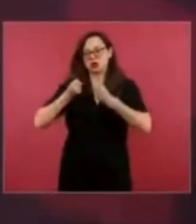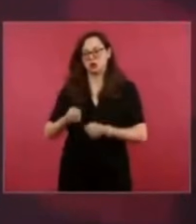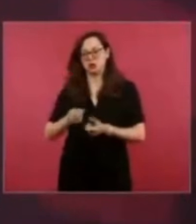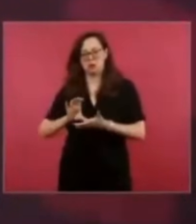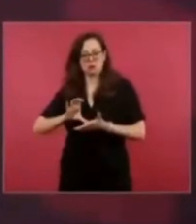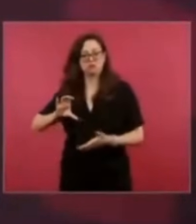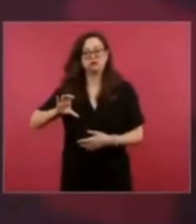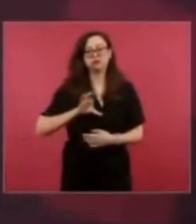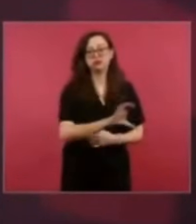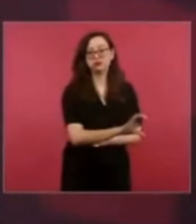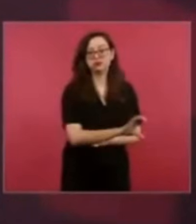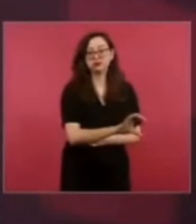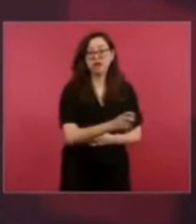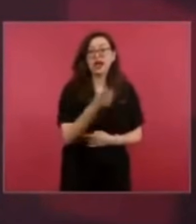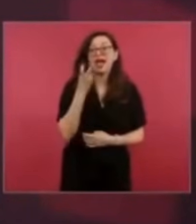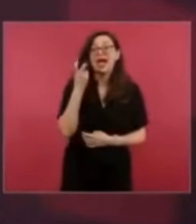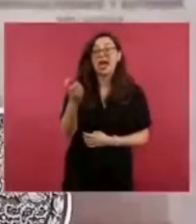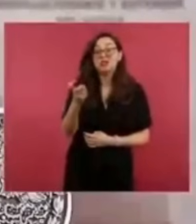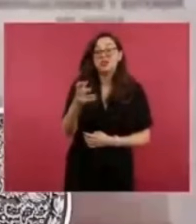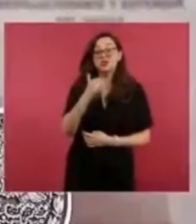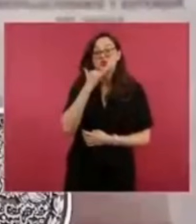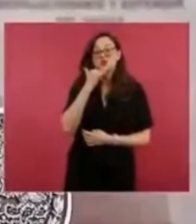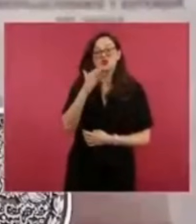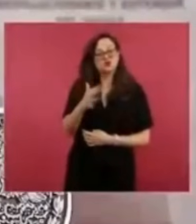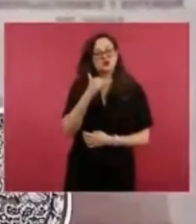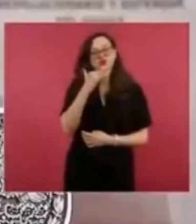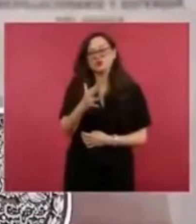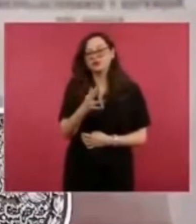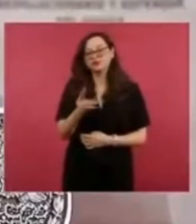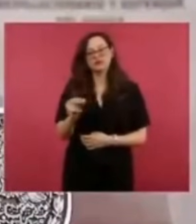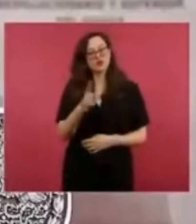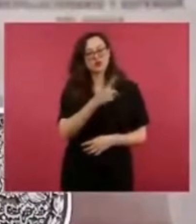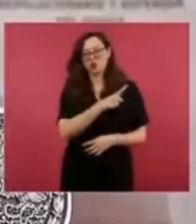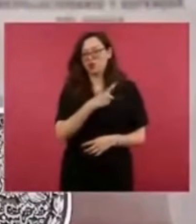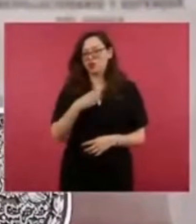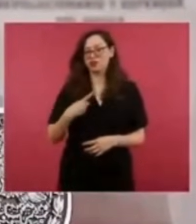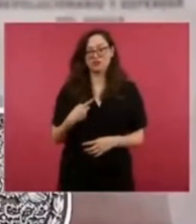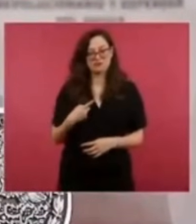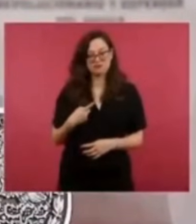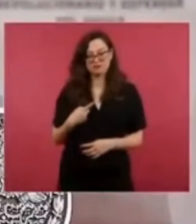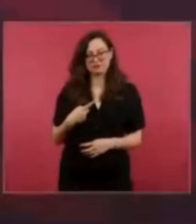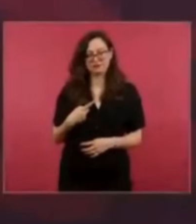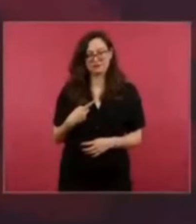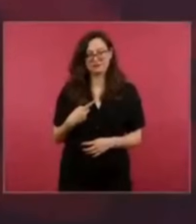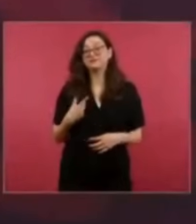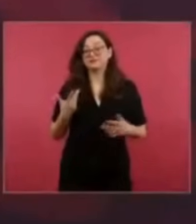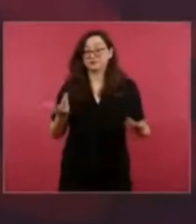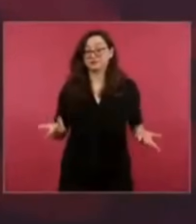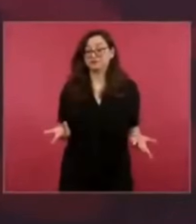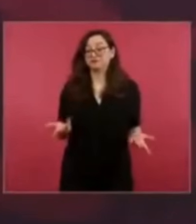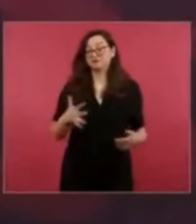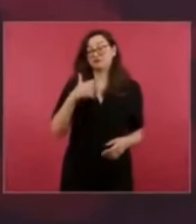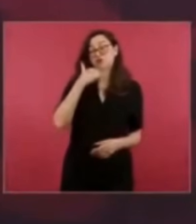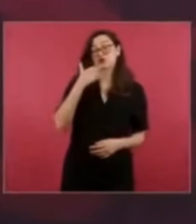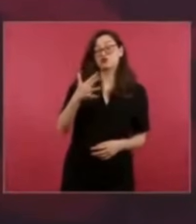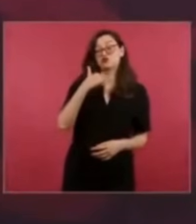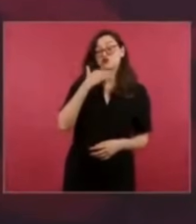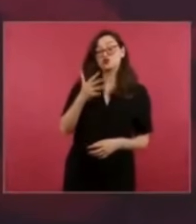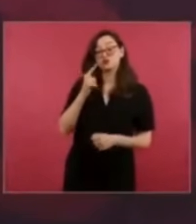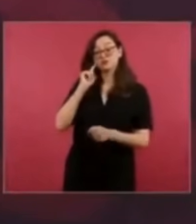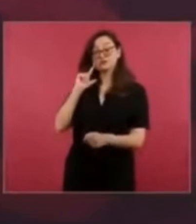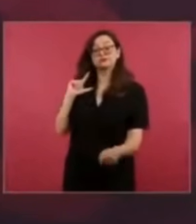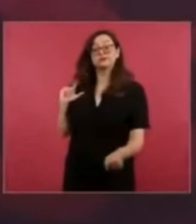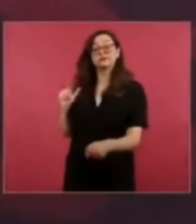horas después del accidente se presentaron familiares, cuñados y hermanos del occiso, el